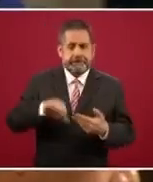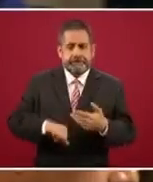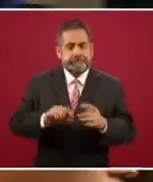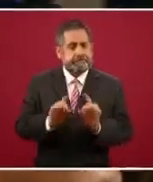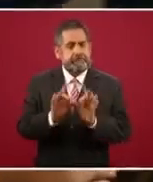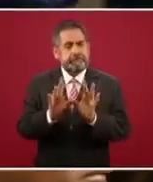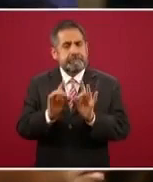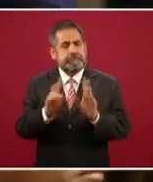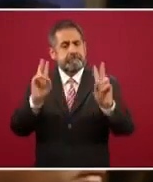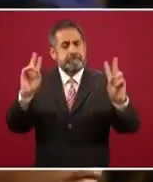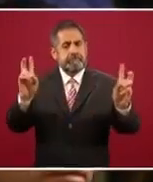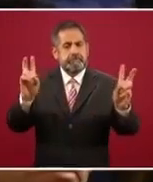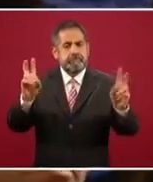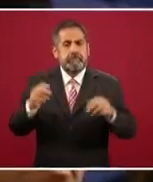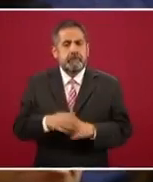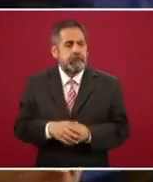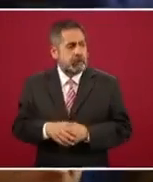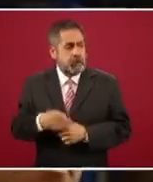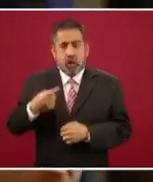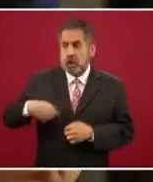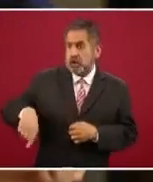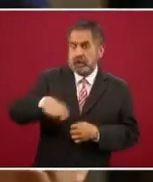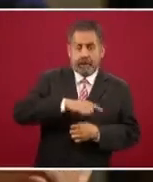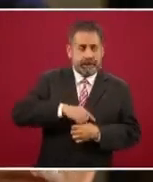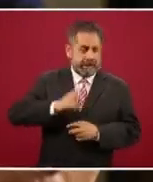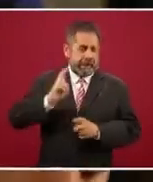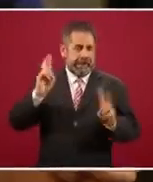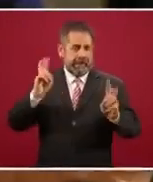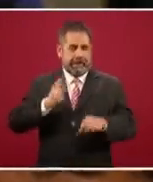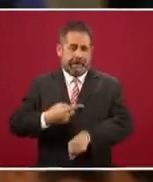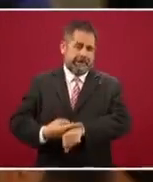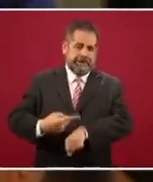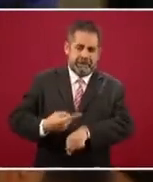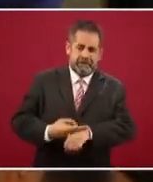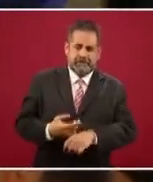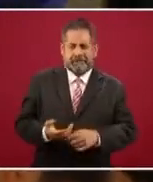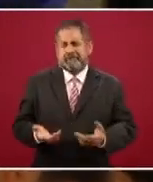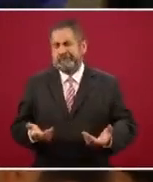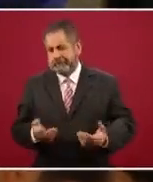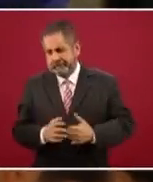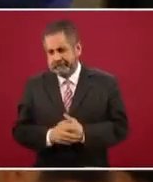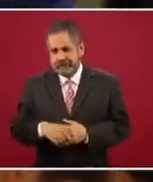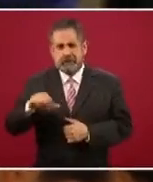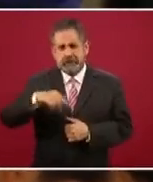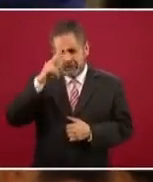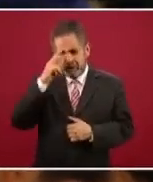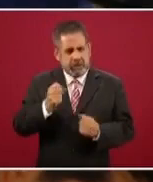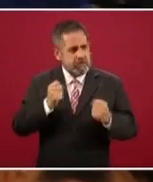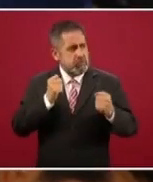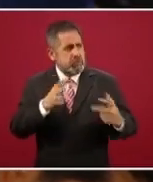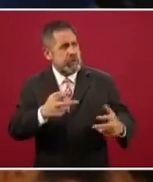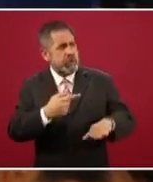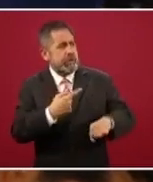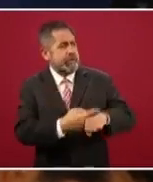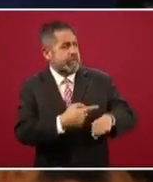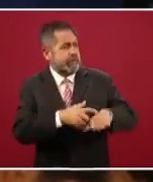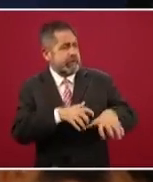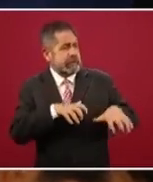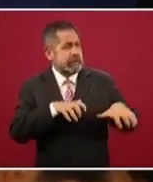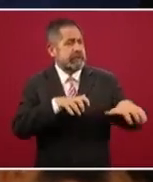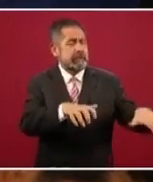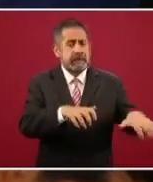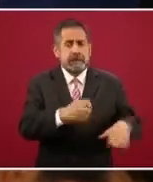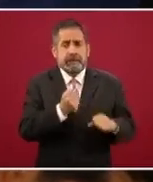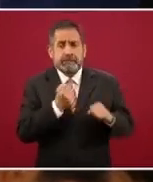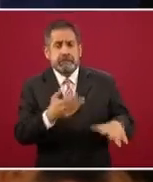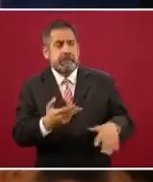el tema de que somos muy enfermos. Este país tiene muchas enfermedades y mueren mucho más personas